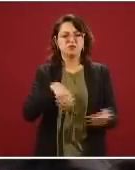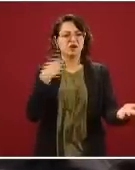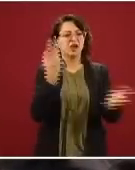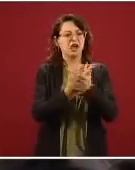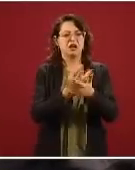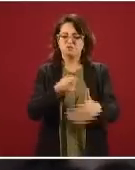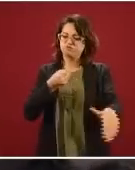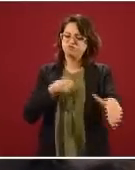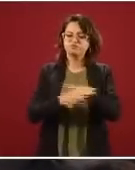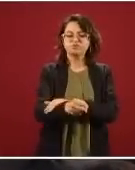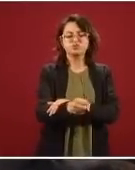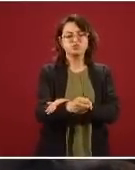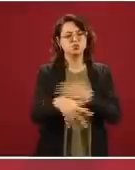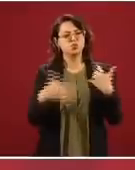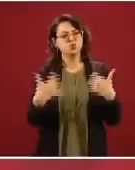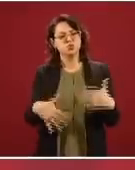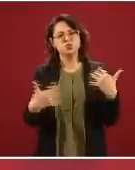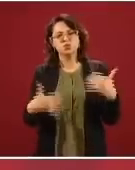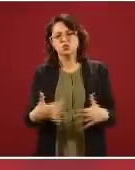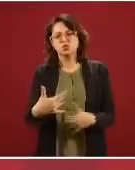muy famosos.